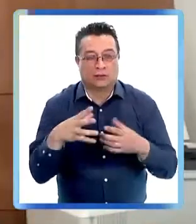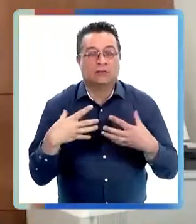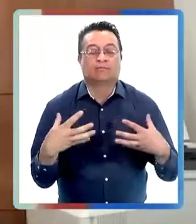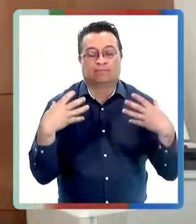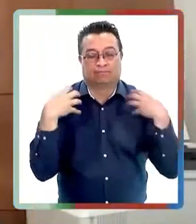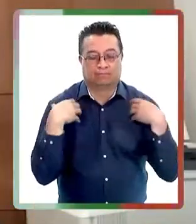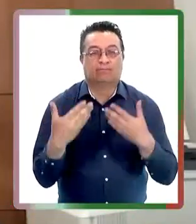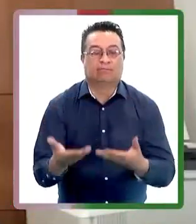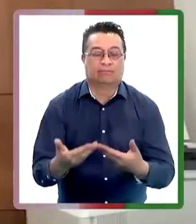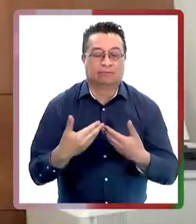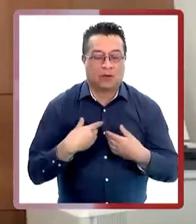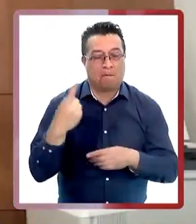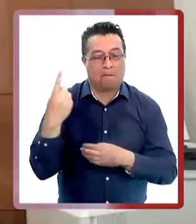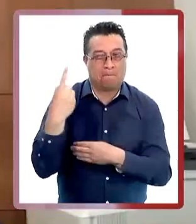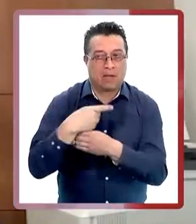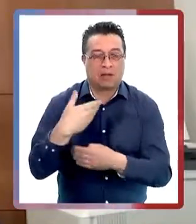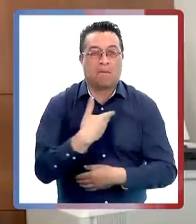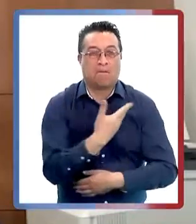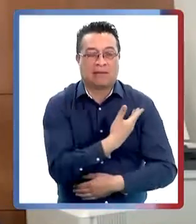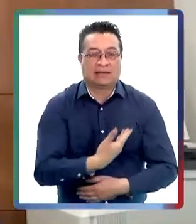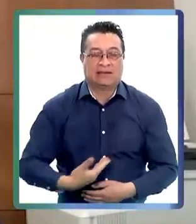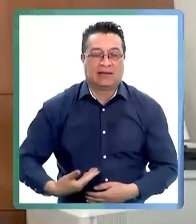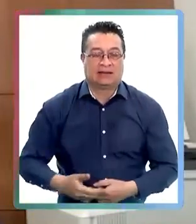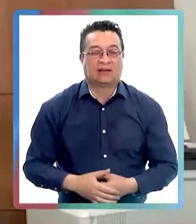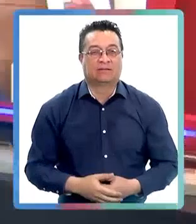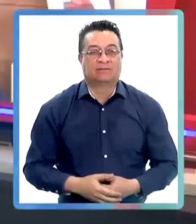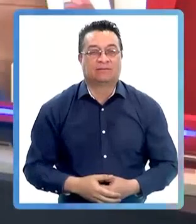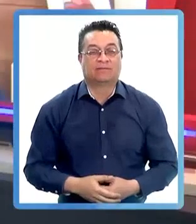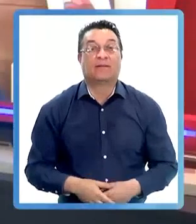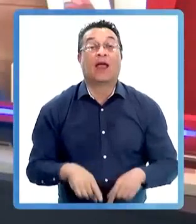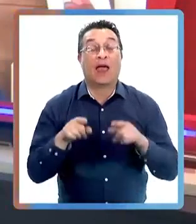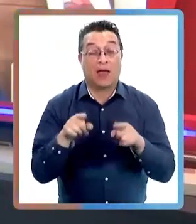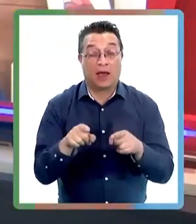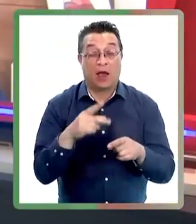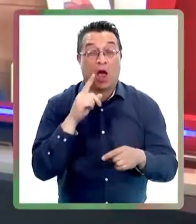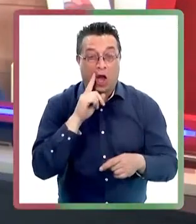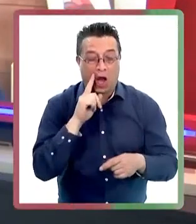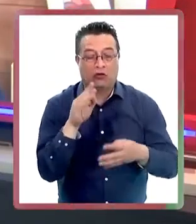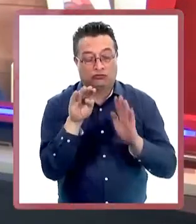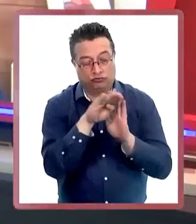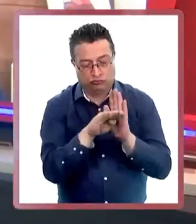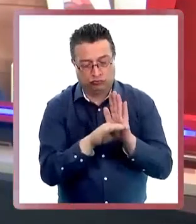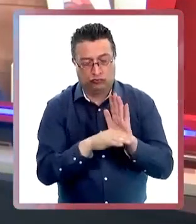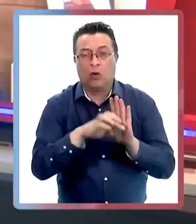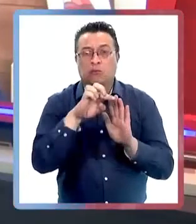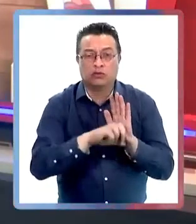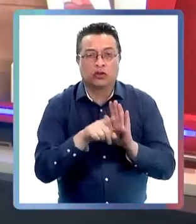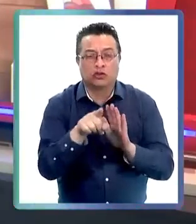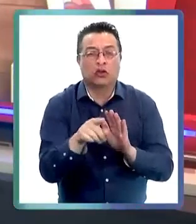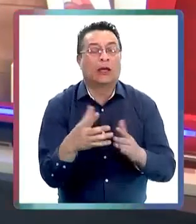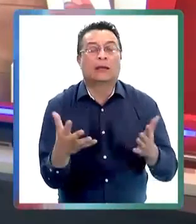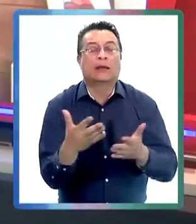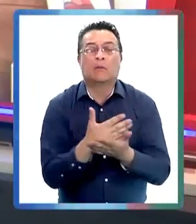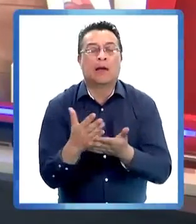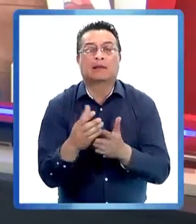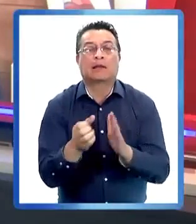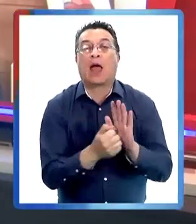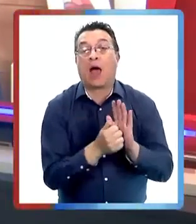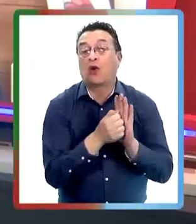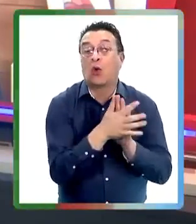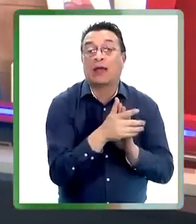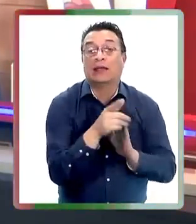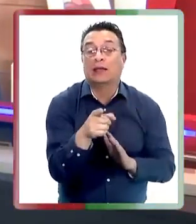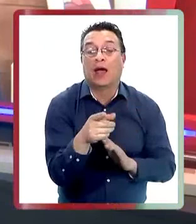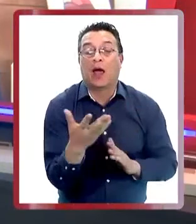de los encargos que nos ha hecho el presidente de la República. Considerando que tiene una listita ahí con proyectos, ¿qué va a pasar en la